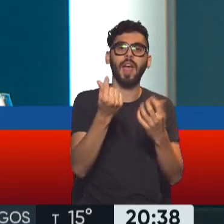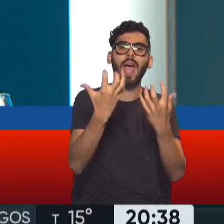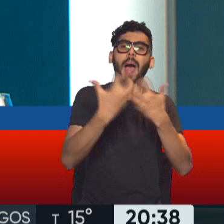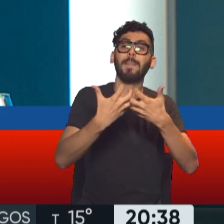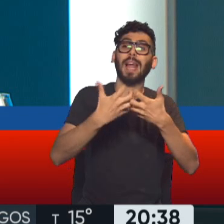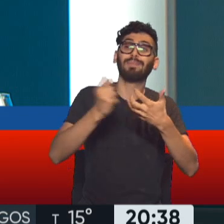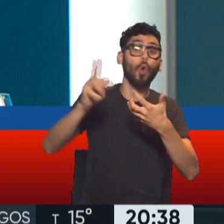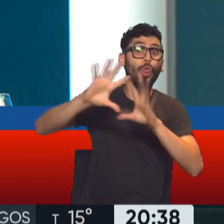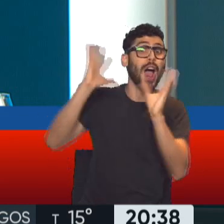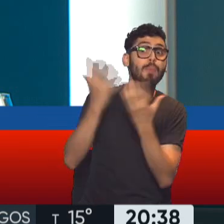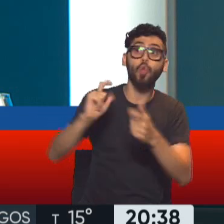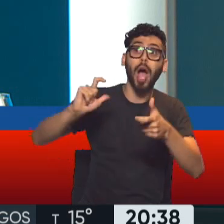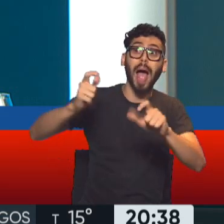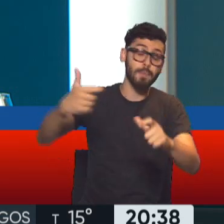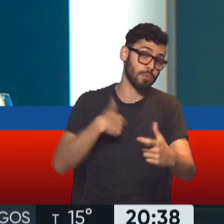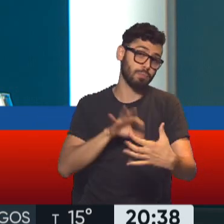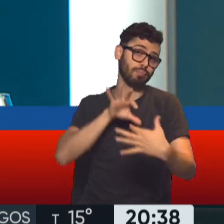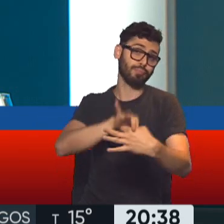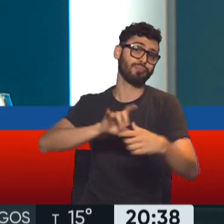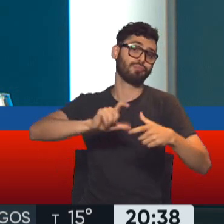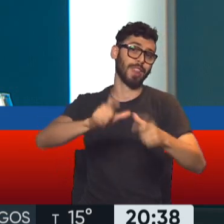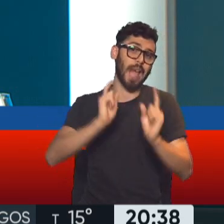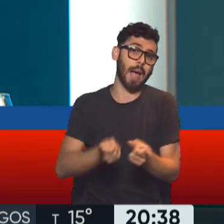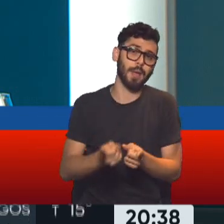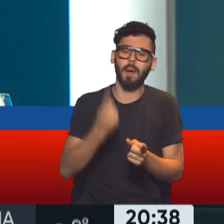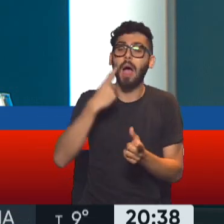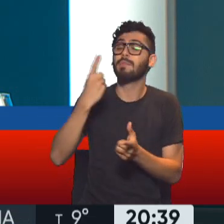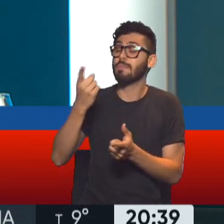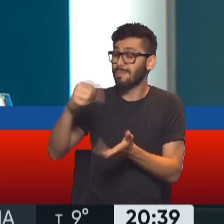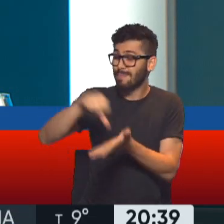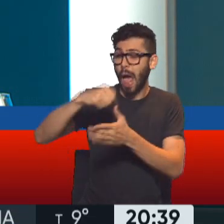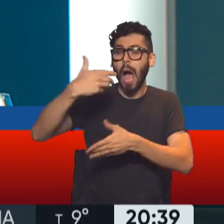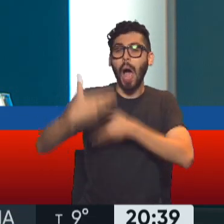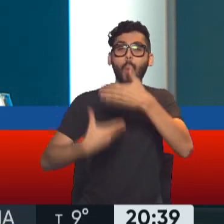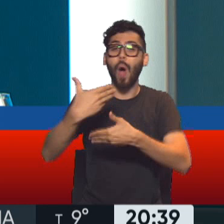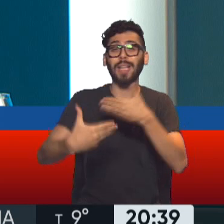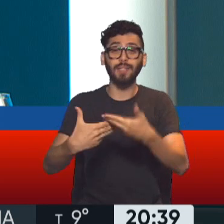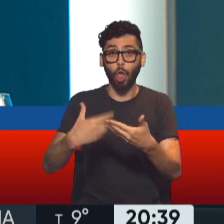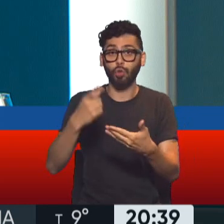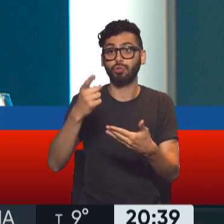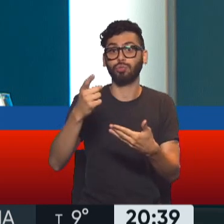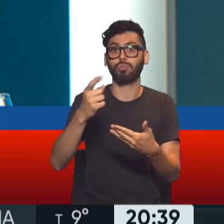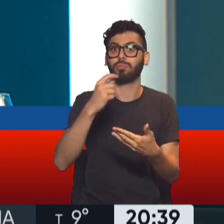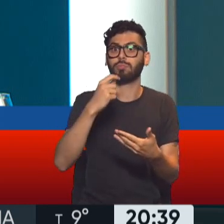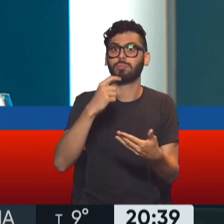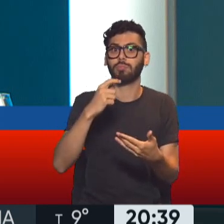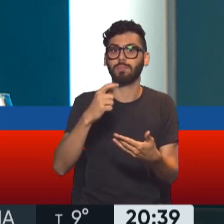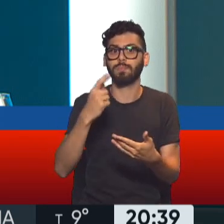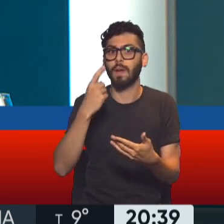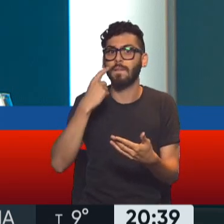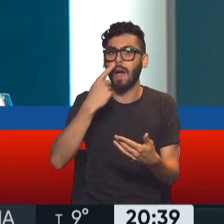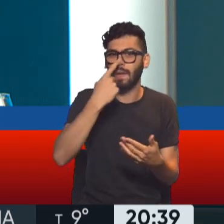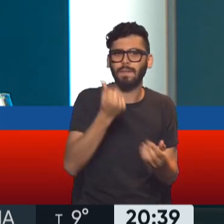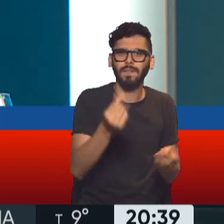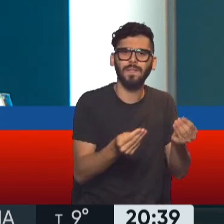mundial, en donde también en los países más avanzados vos ves que hay un corrimiento hacia la especulación financiera. A mí me